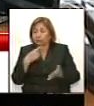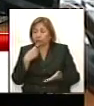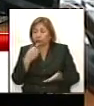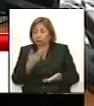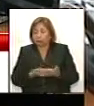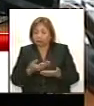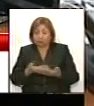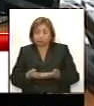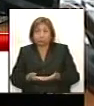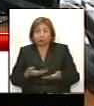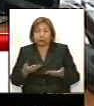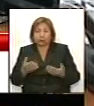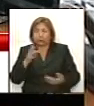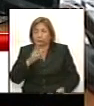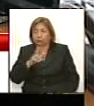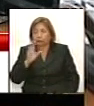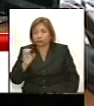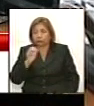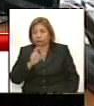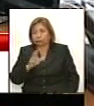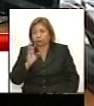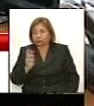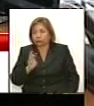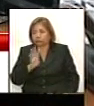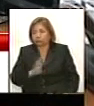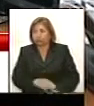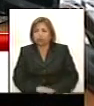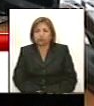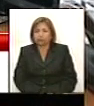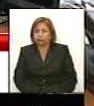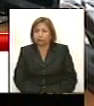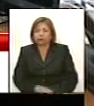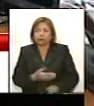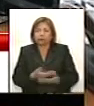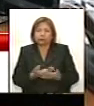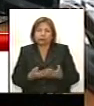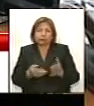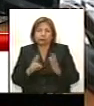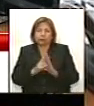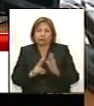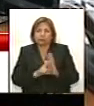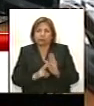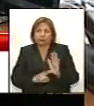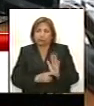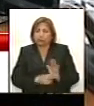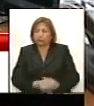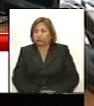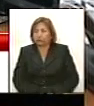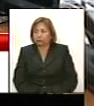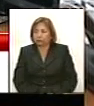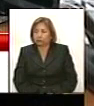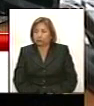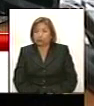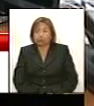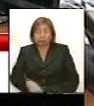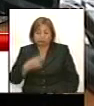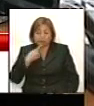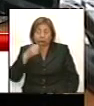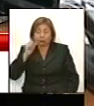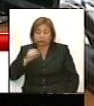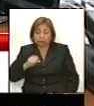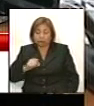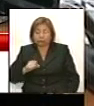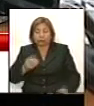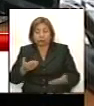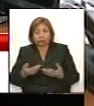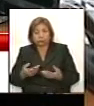quiera buscar, es la ley 30.36.4 y su procedimiento que acaba de ser revisado por reglamento. Entonces, eso sí, solamente aplica